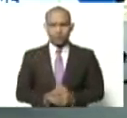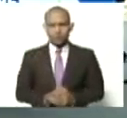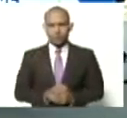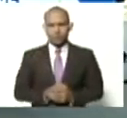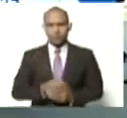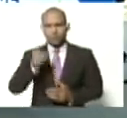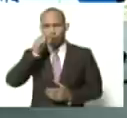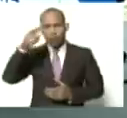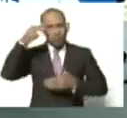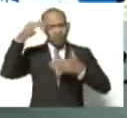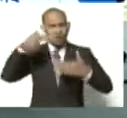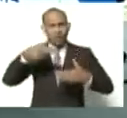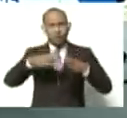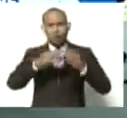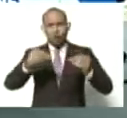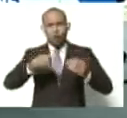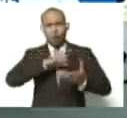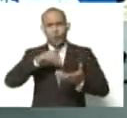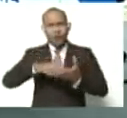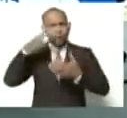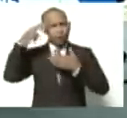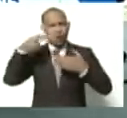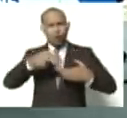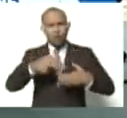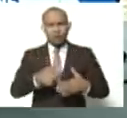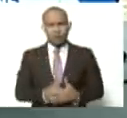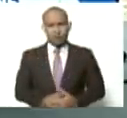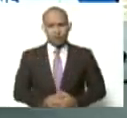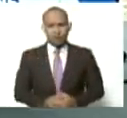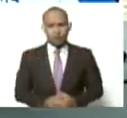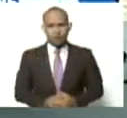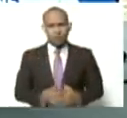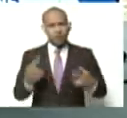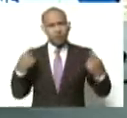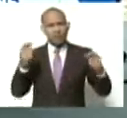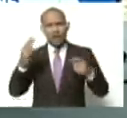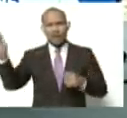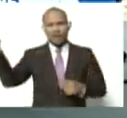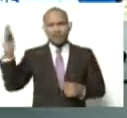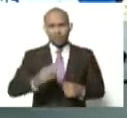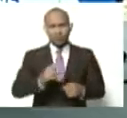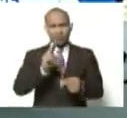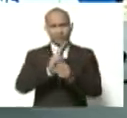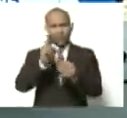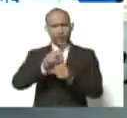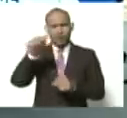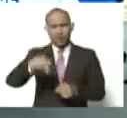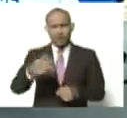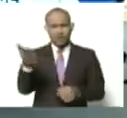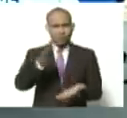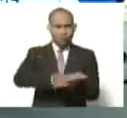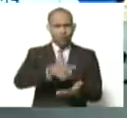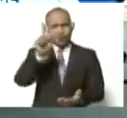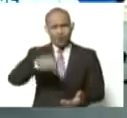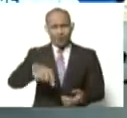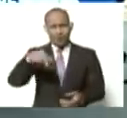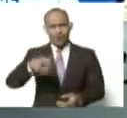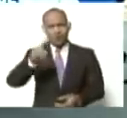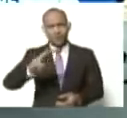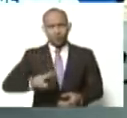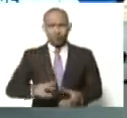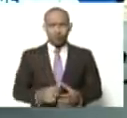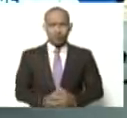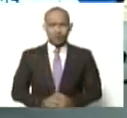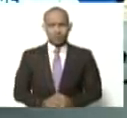son terroristas todos, terroristas, tratando de traer la violencia, la muerte, la masacre, el terrorismo de Colombia